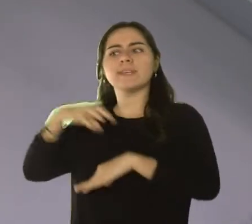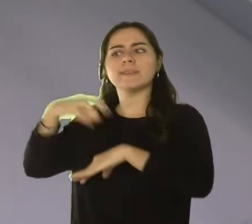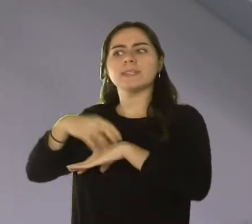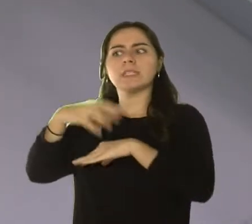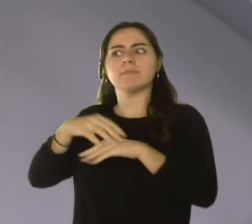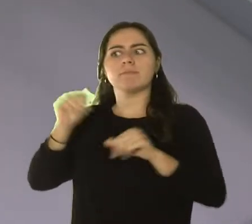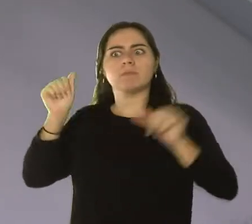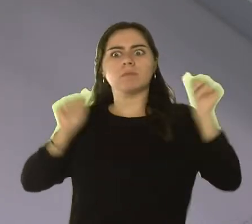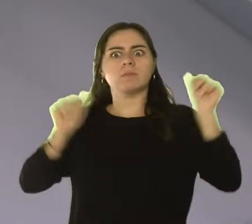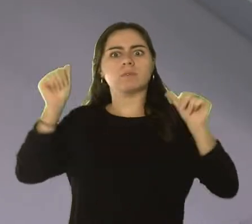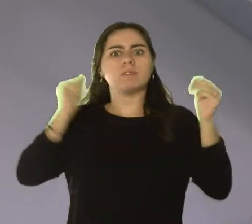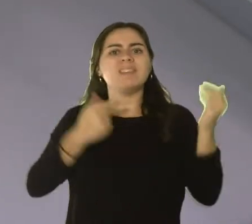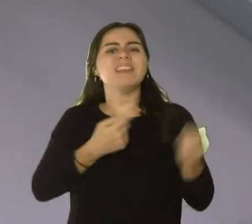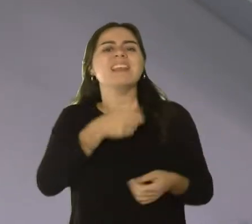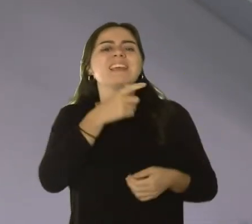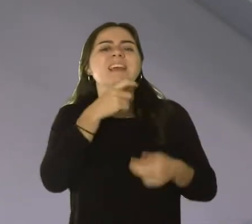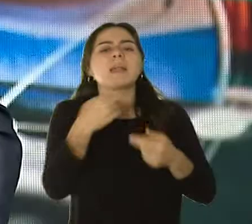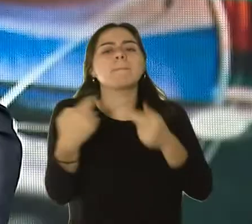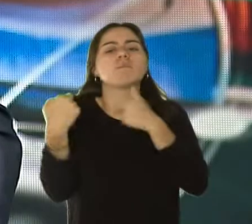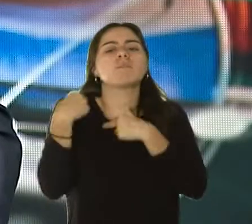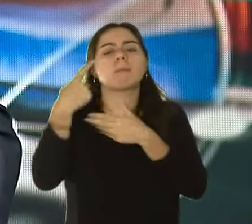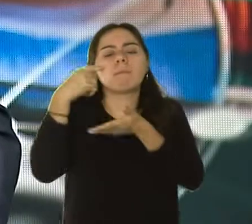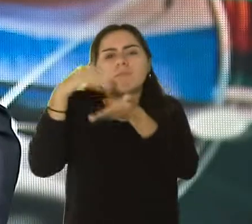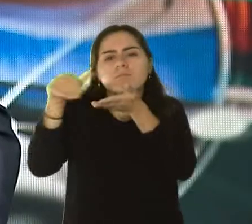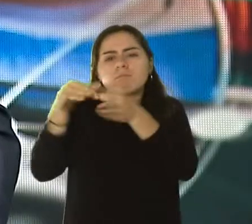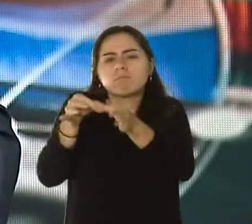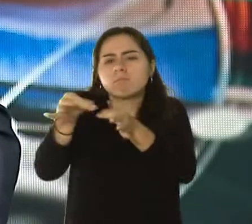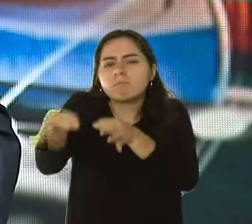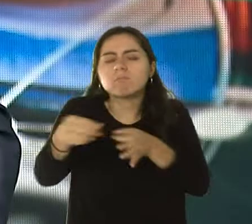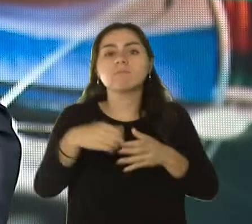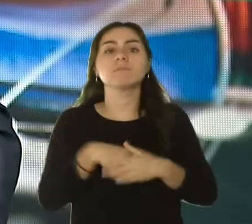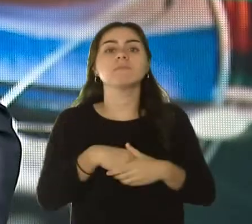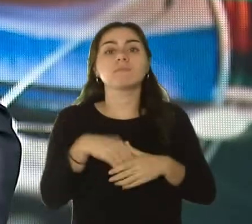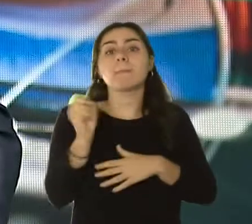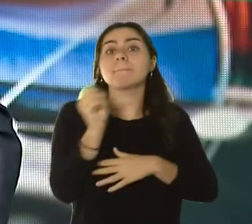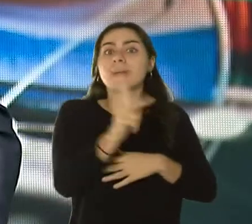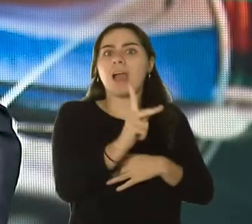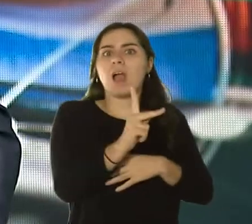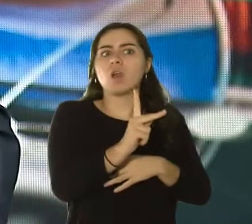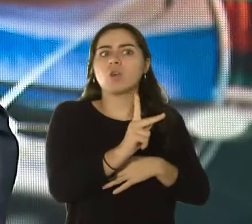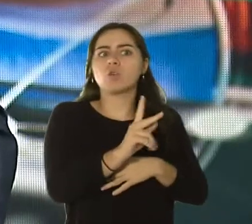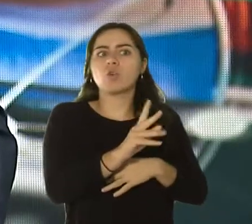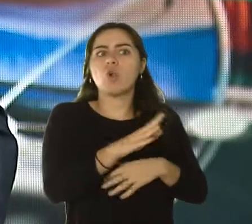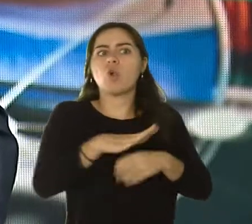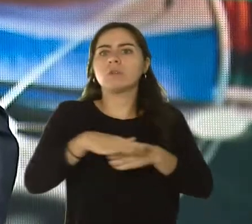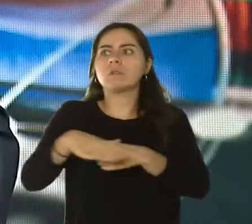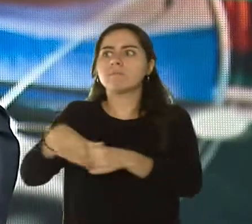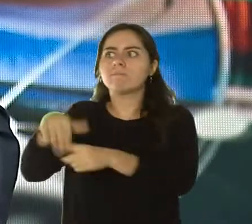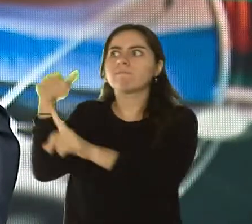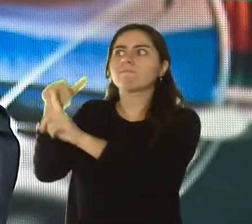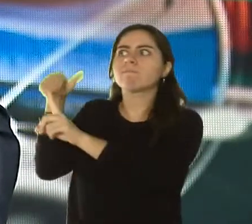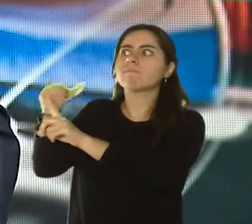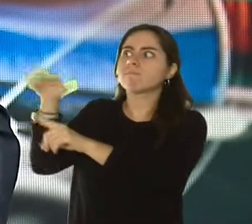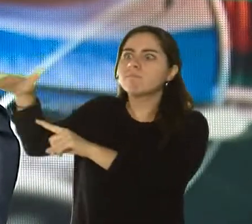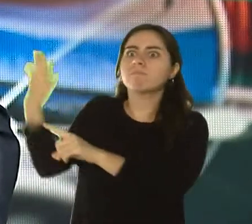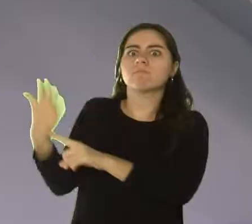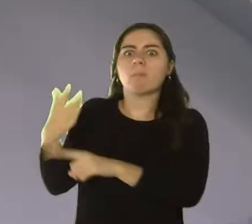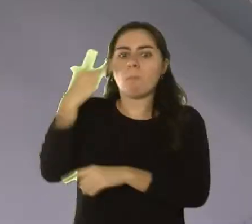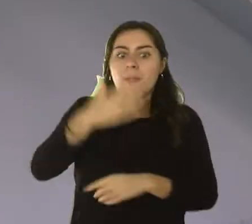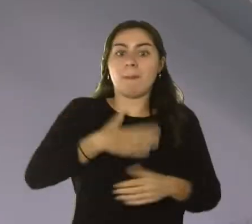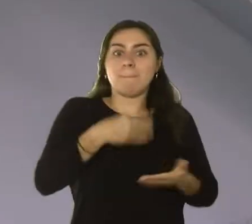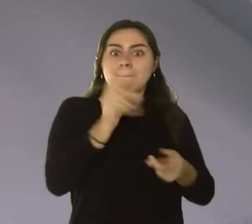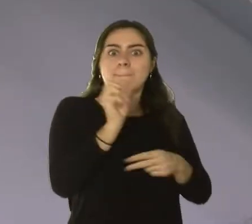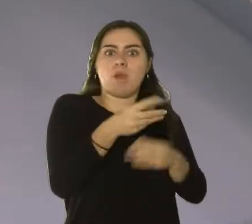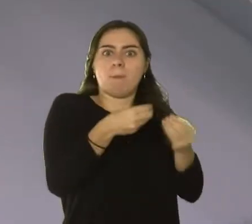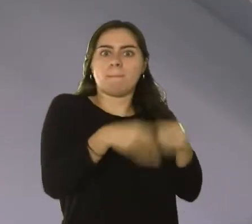hacer la extensión si es que correspondiera una extensión. Están los bancos haciendo su presión porque están perdiendo. Y está el individuo en el